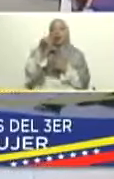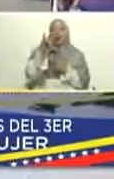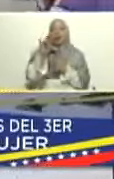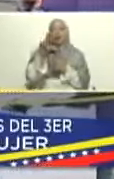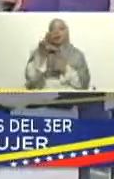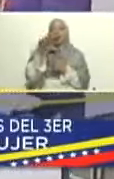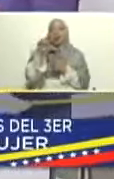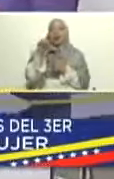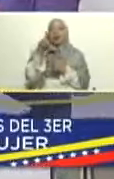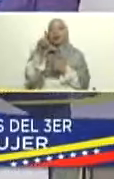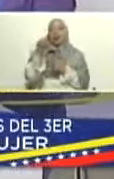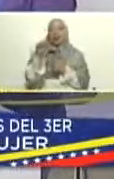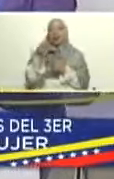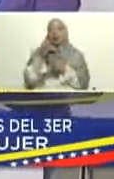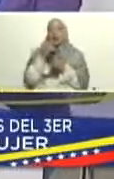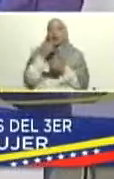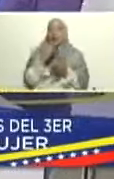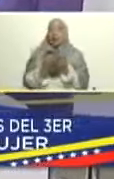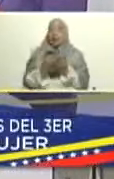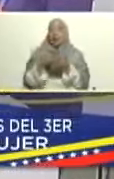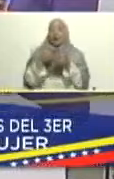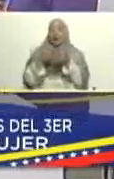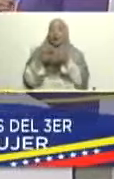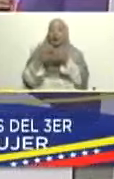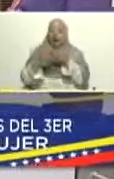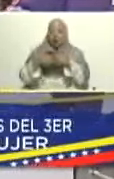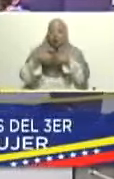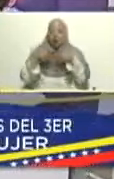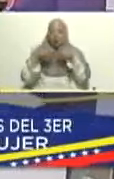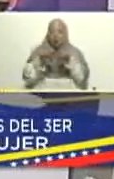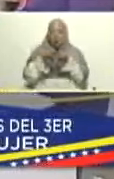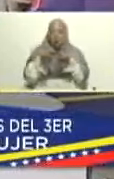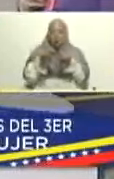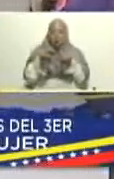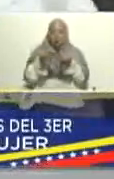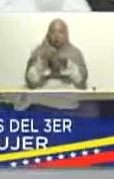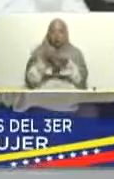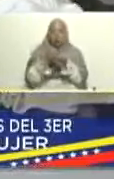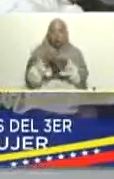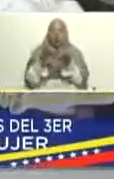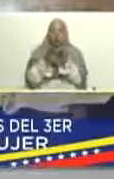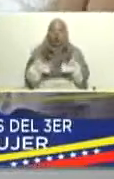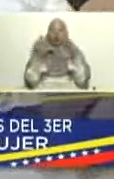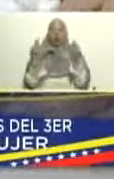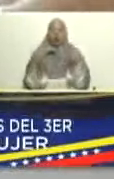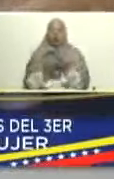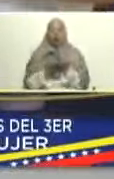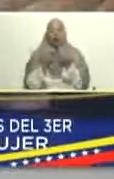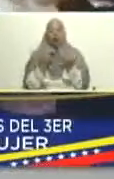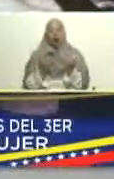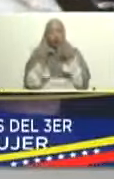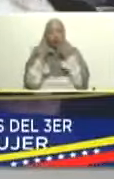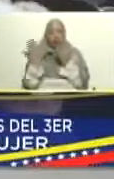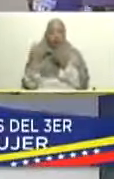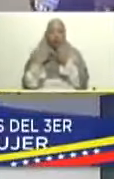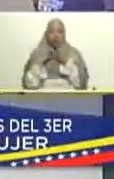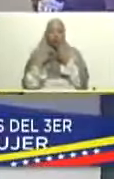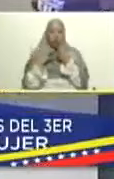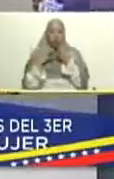presidente? Mi emprendimiento es de corte y confección de ropa para toda la familia. En esta oportunidad le traje